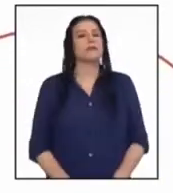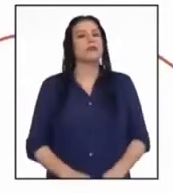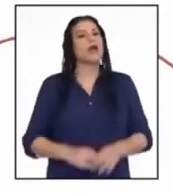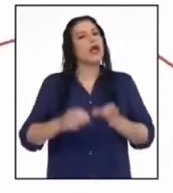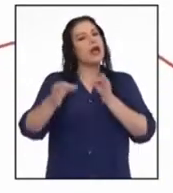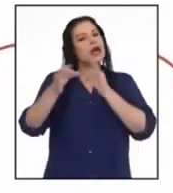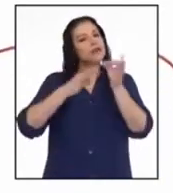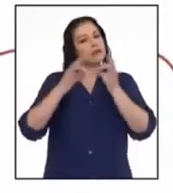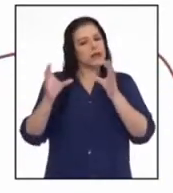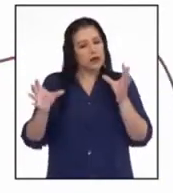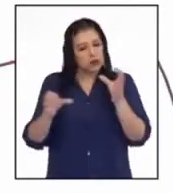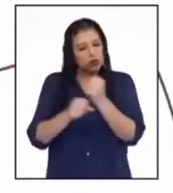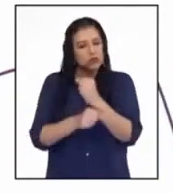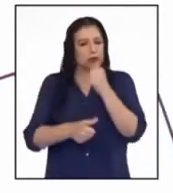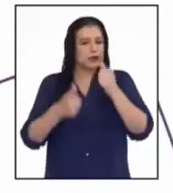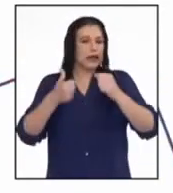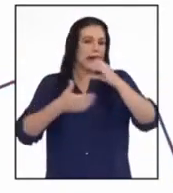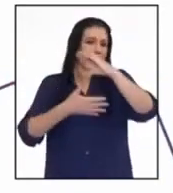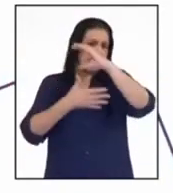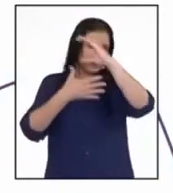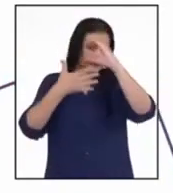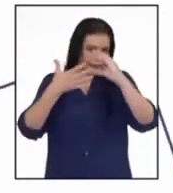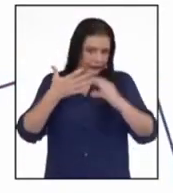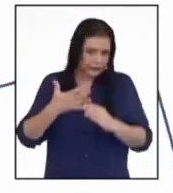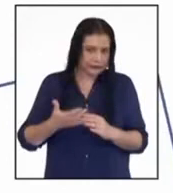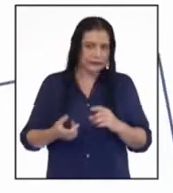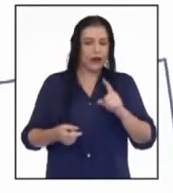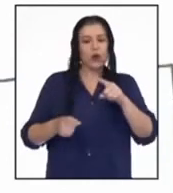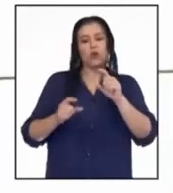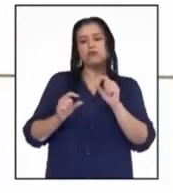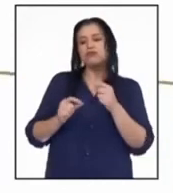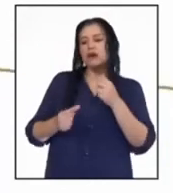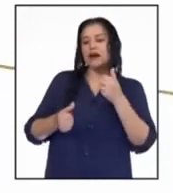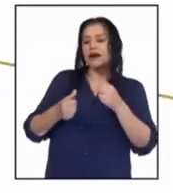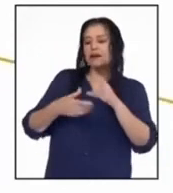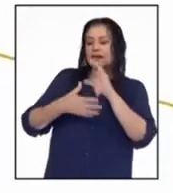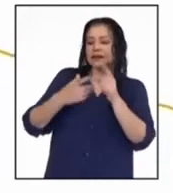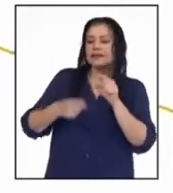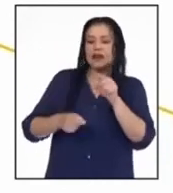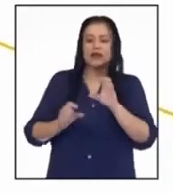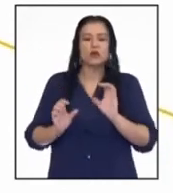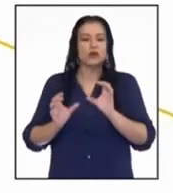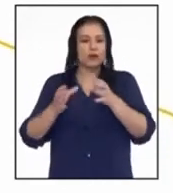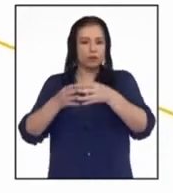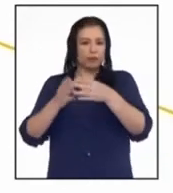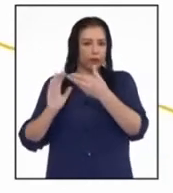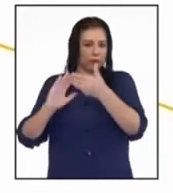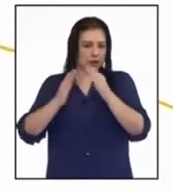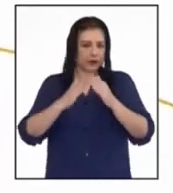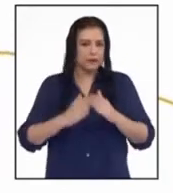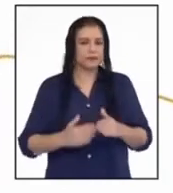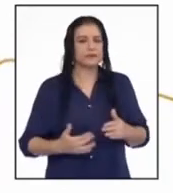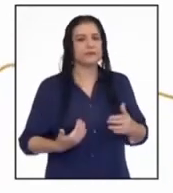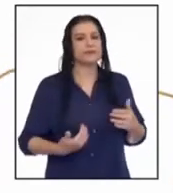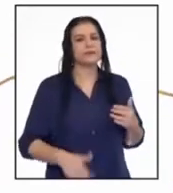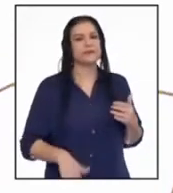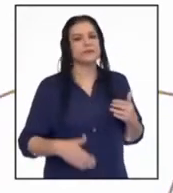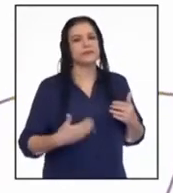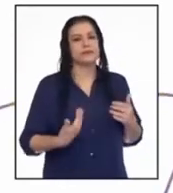Sustenta conclusiones sobre las características o tendencias de una población.